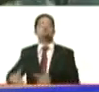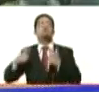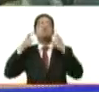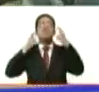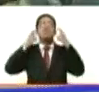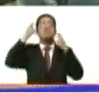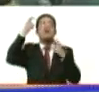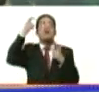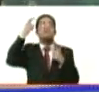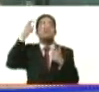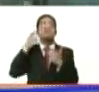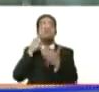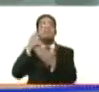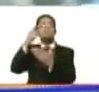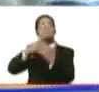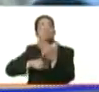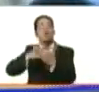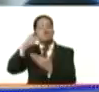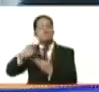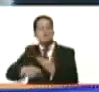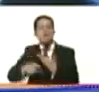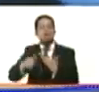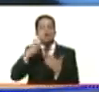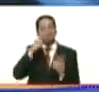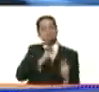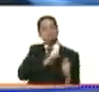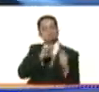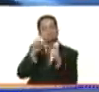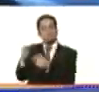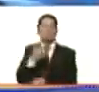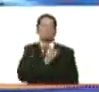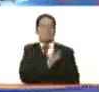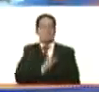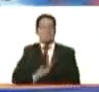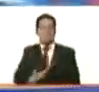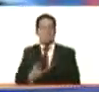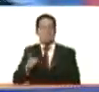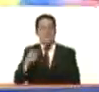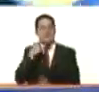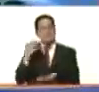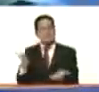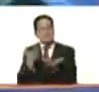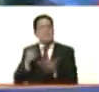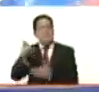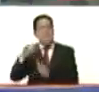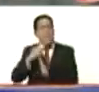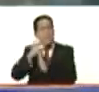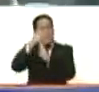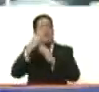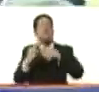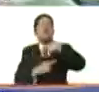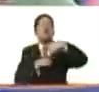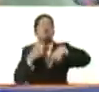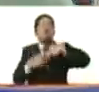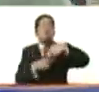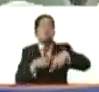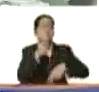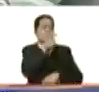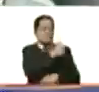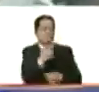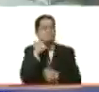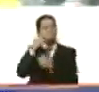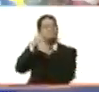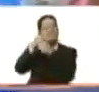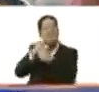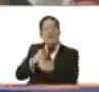Frías, al proyecto bolivariano, para hacer una revolución prometida, pensada, esperada y